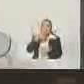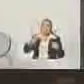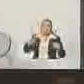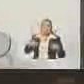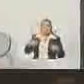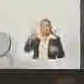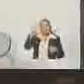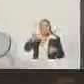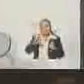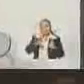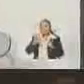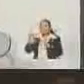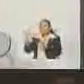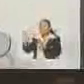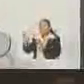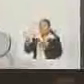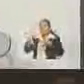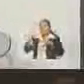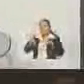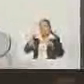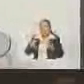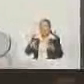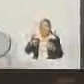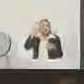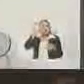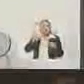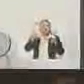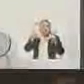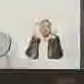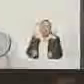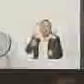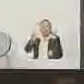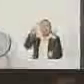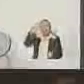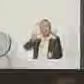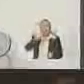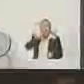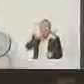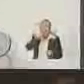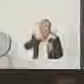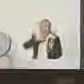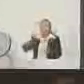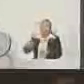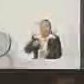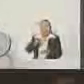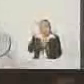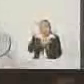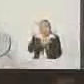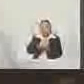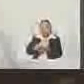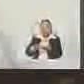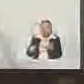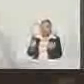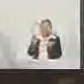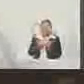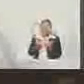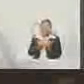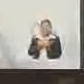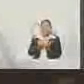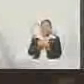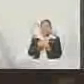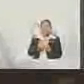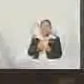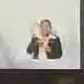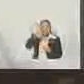estén haciendo podas, que los basureros clandestinos desaparezcan. También hay que mejorar